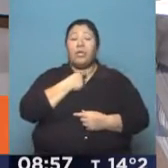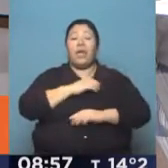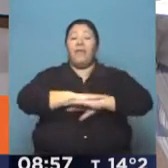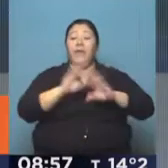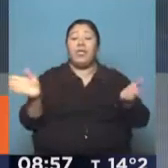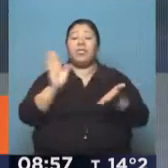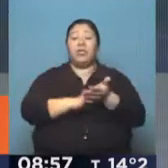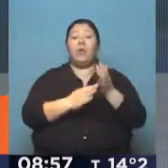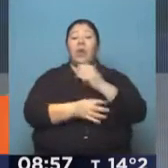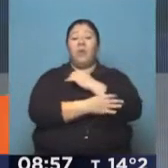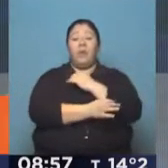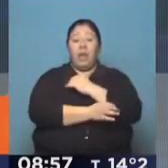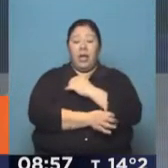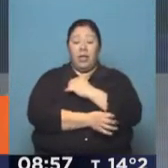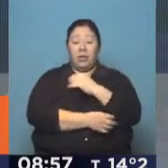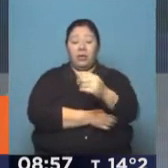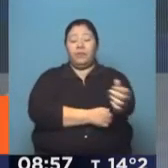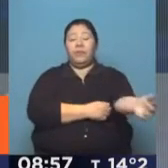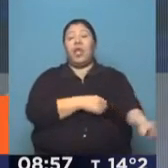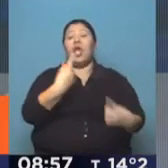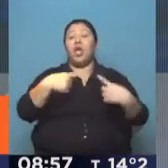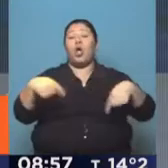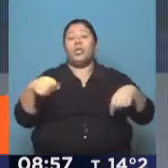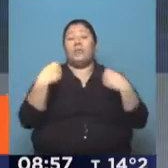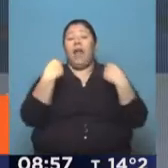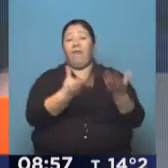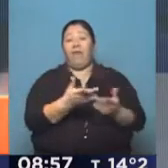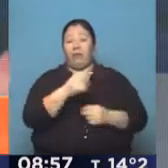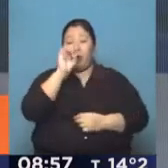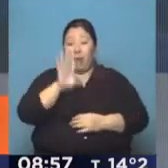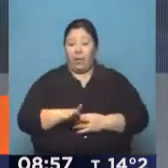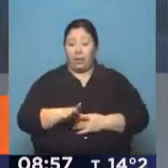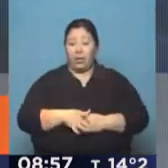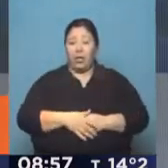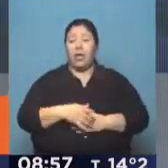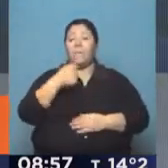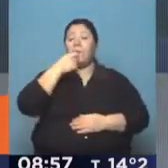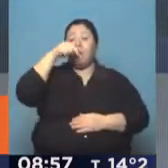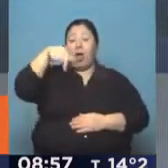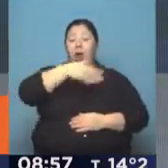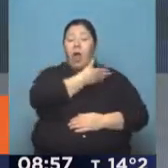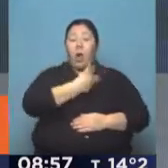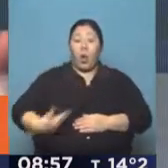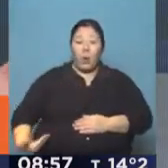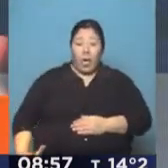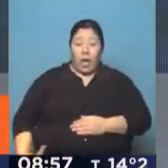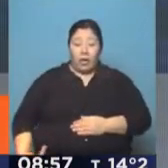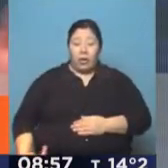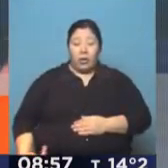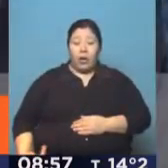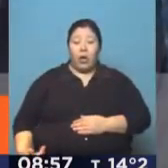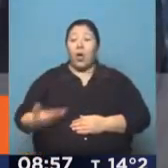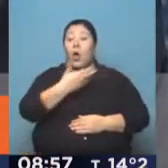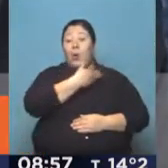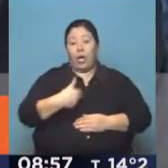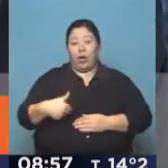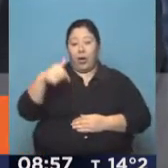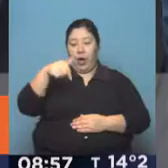siempre ha gobernado para los intereses de los empresarios y ahora con este gobierno donde uno ve